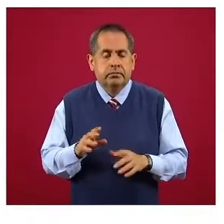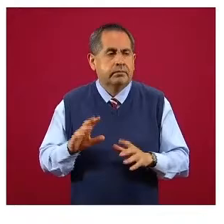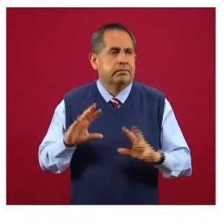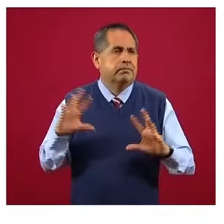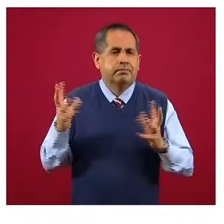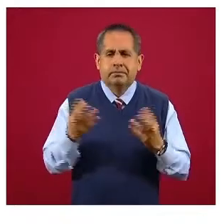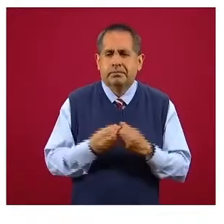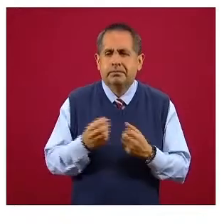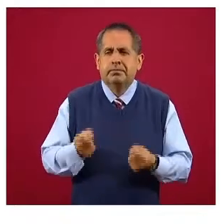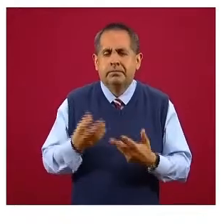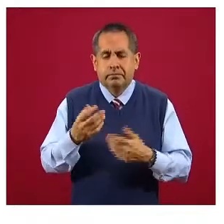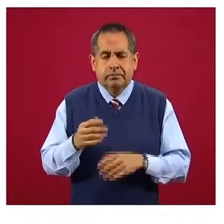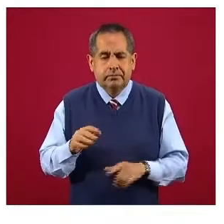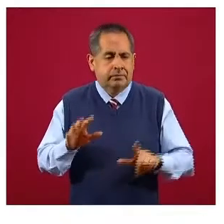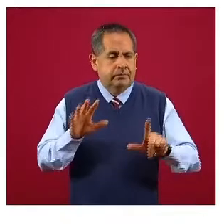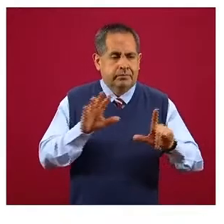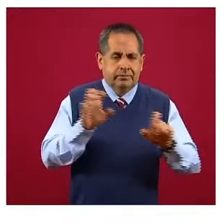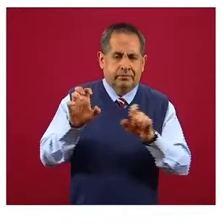hoy de